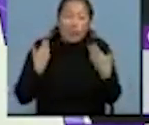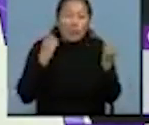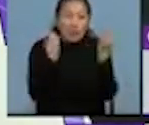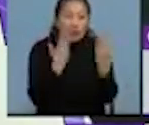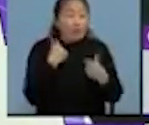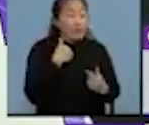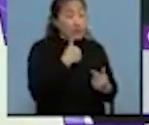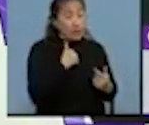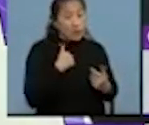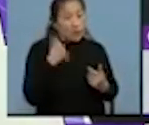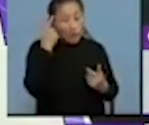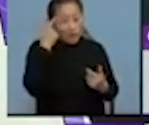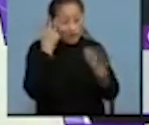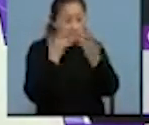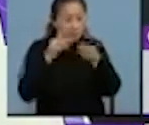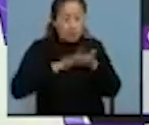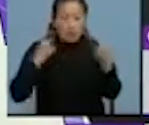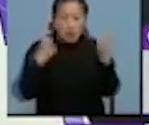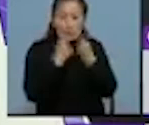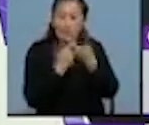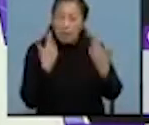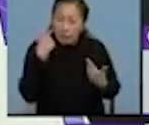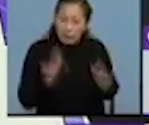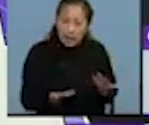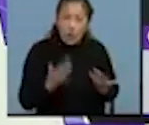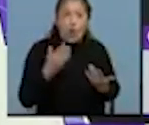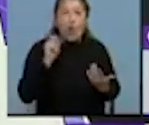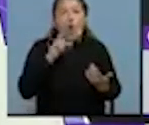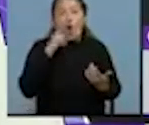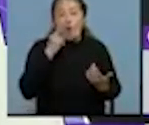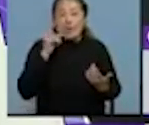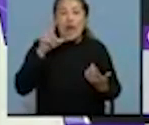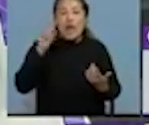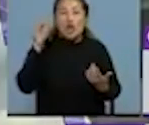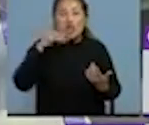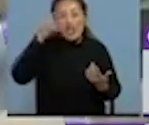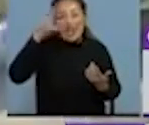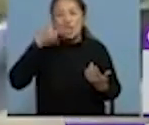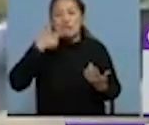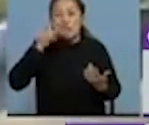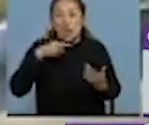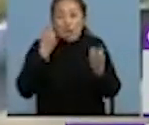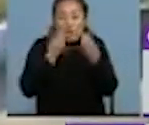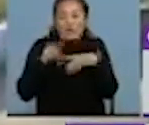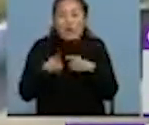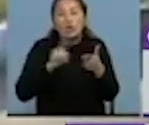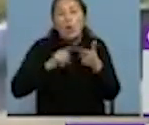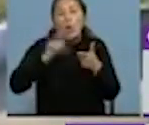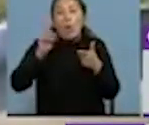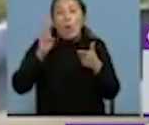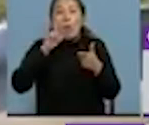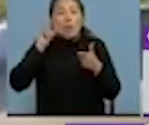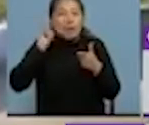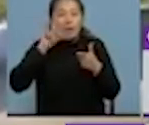yo en el análisis del partido veo como, a Lo Celso lo veo como titular, arrancando, no sé qué va a pasar con Biglia, pero